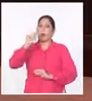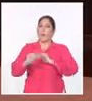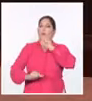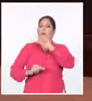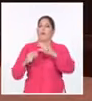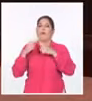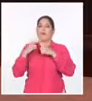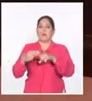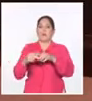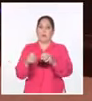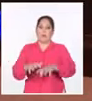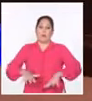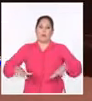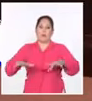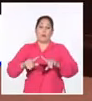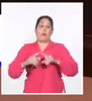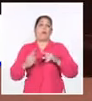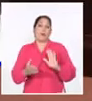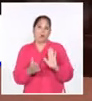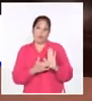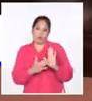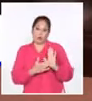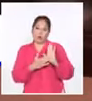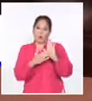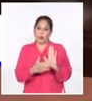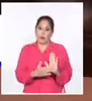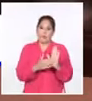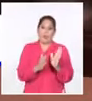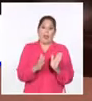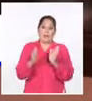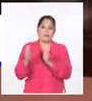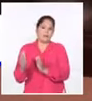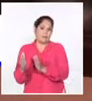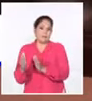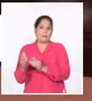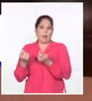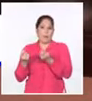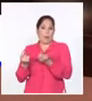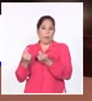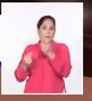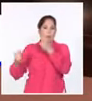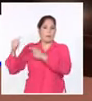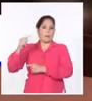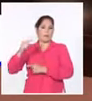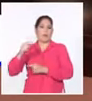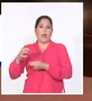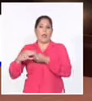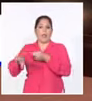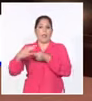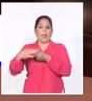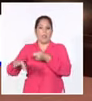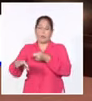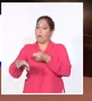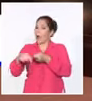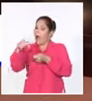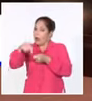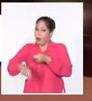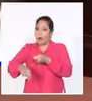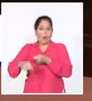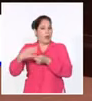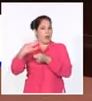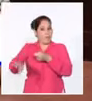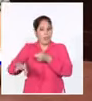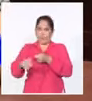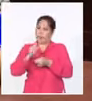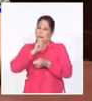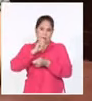problemas, pero que evidentemente se había desplazado todas las transacciones de la economía, principalmente al uso del efectivo, lo cual es el medio de pago más ineficiente